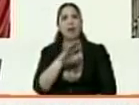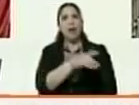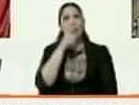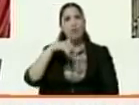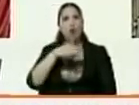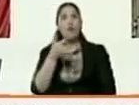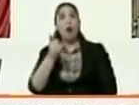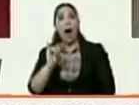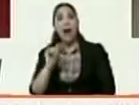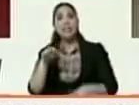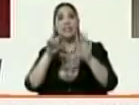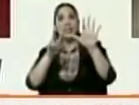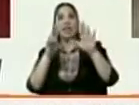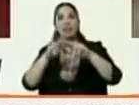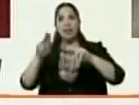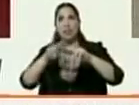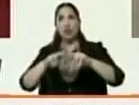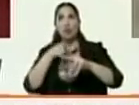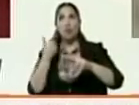cuales hay 7 niños